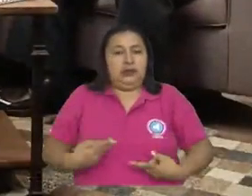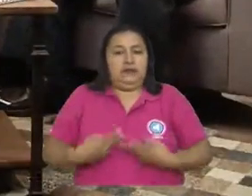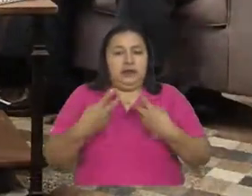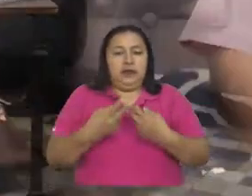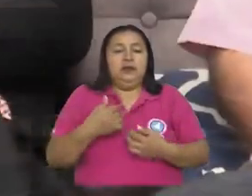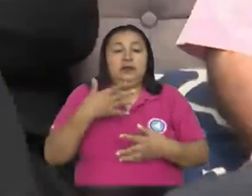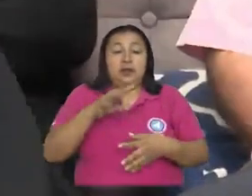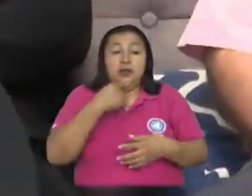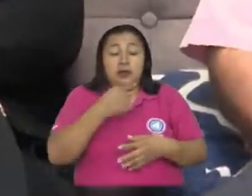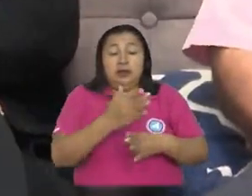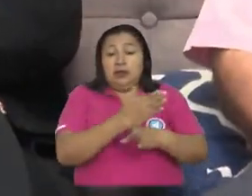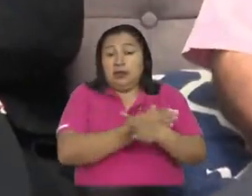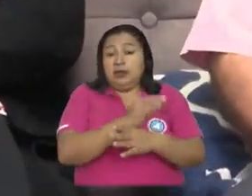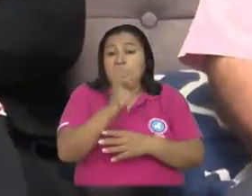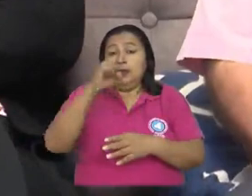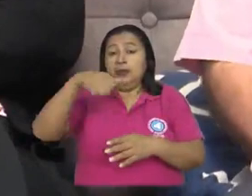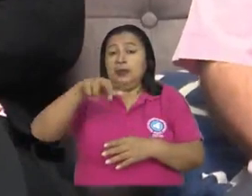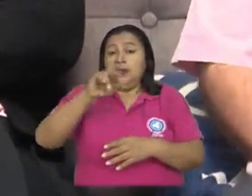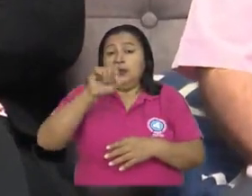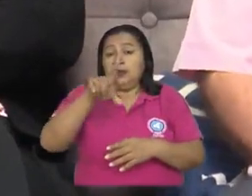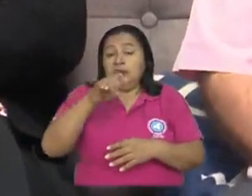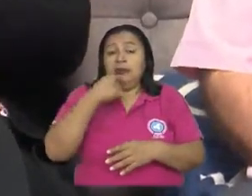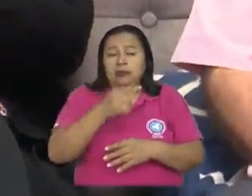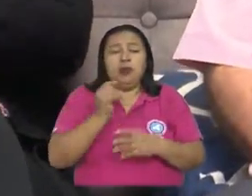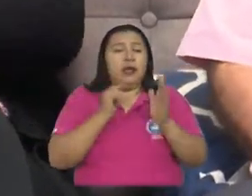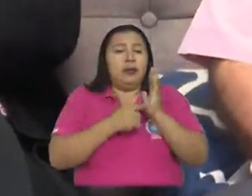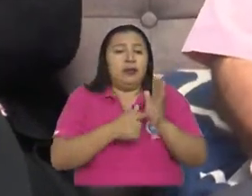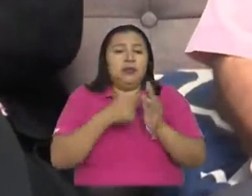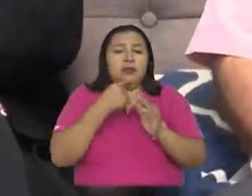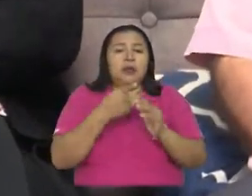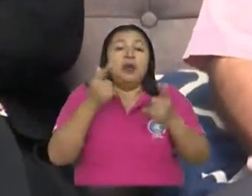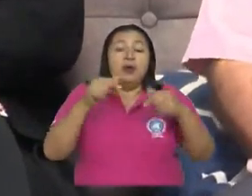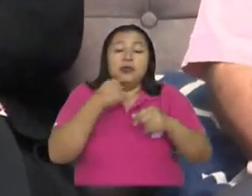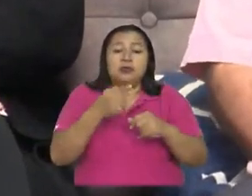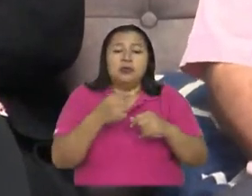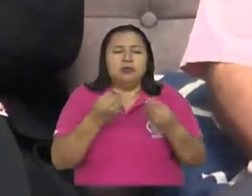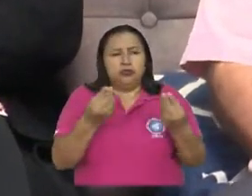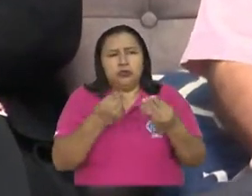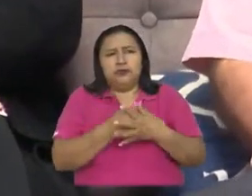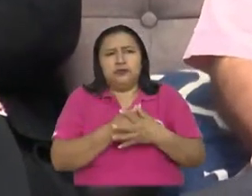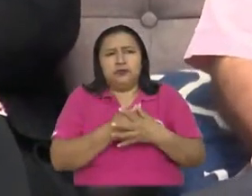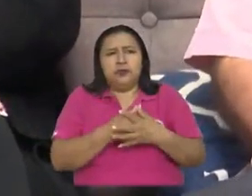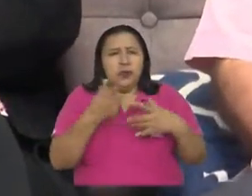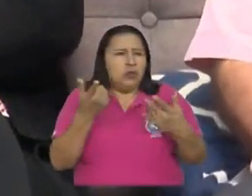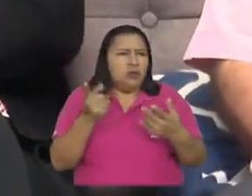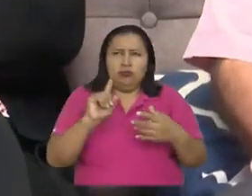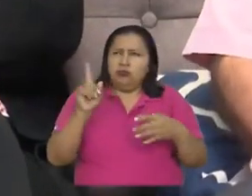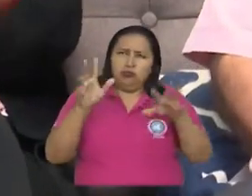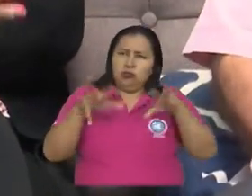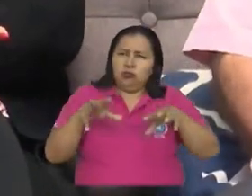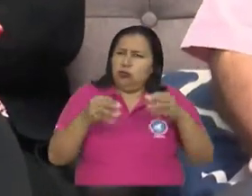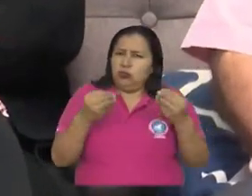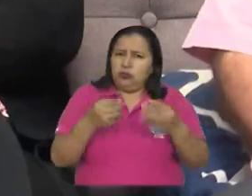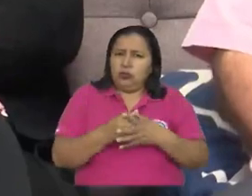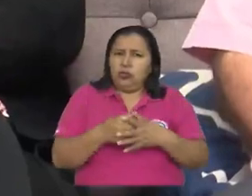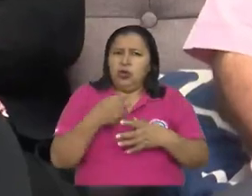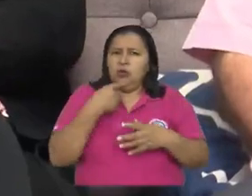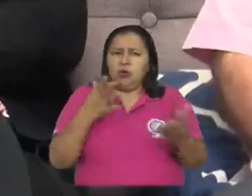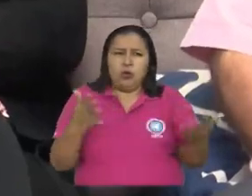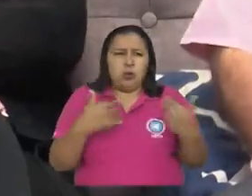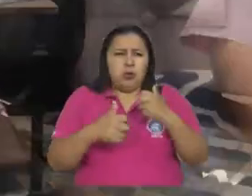lo mencionaba Enrique, bueno, las familias, pues, bueno, ahora decimos, ¿verdad? Mucho, ¿ves? No llovió mucho, ¿no? Porque no tuvimos